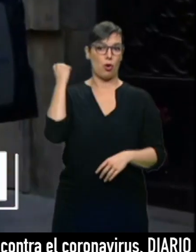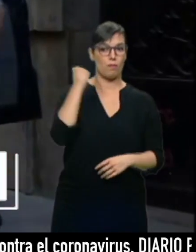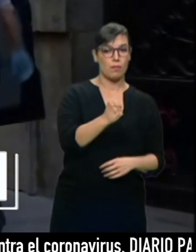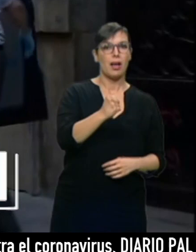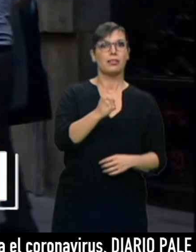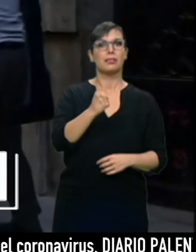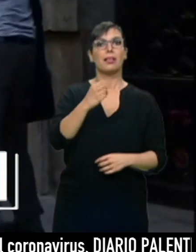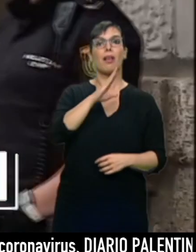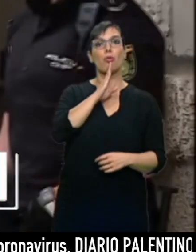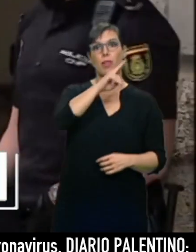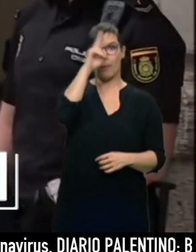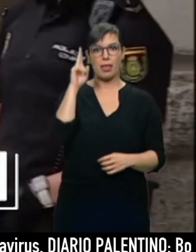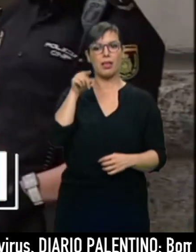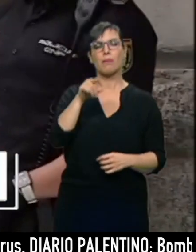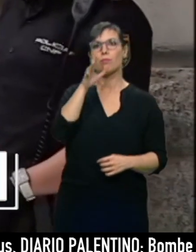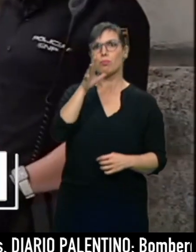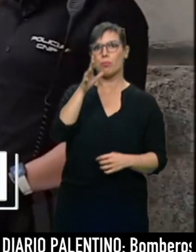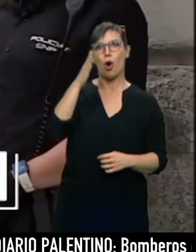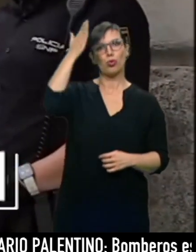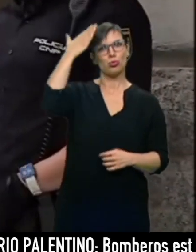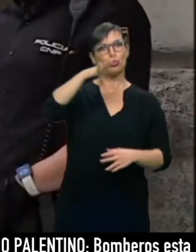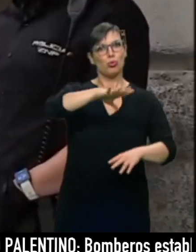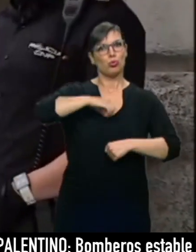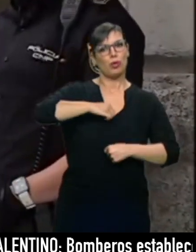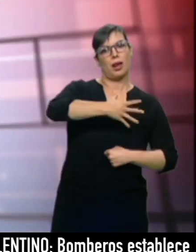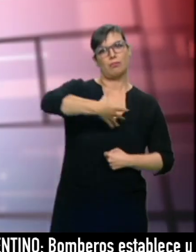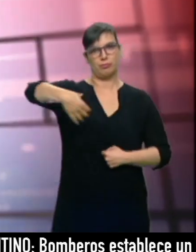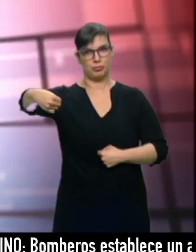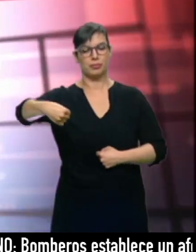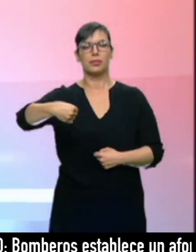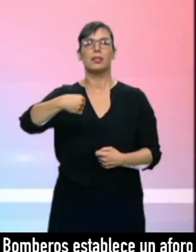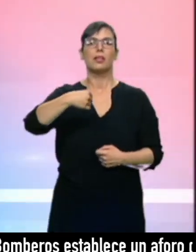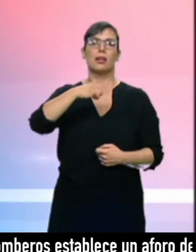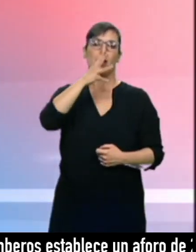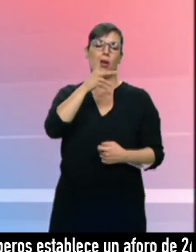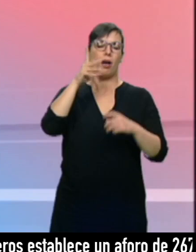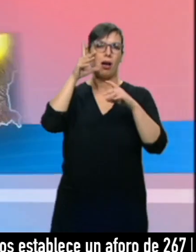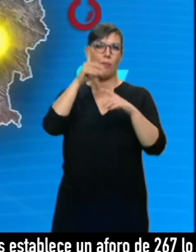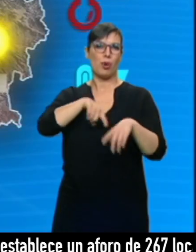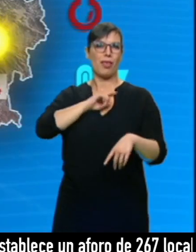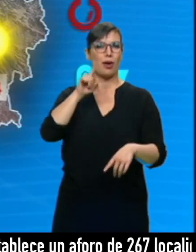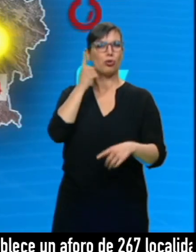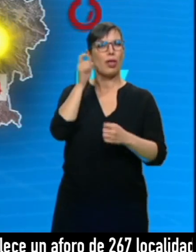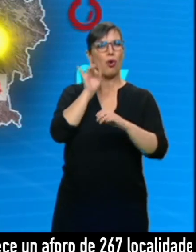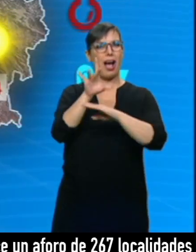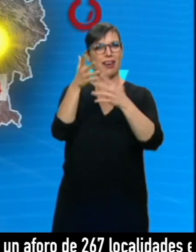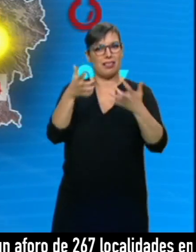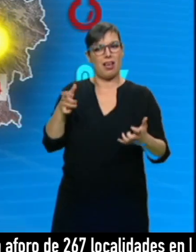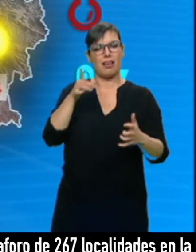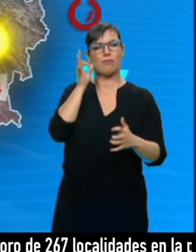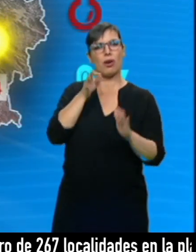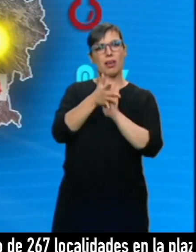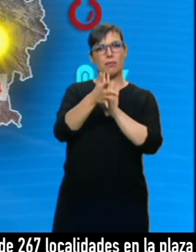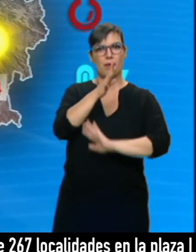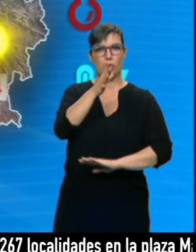su custodia. La policía ha encontrado una carta con los motivos. Ha sido una madrugada de calor en algunas